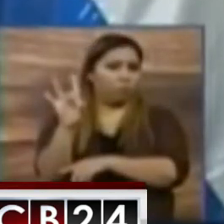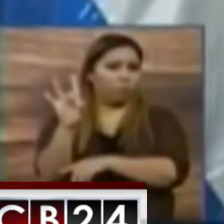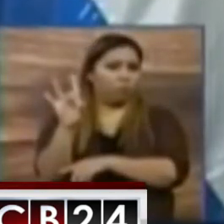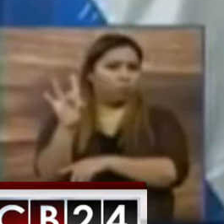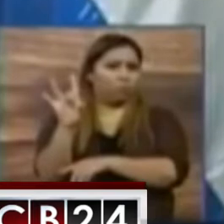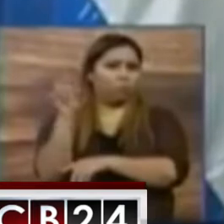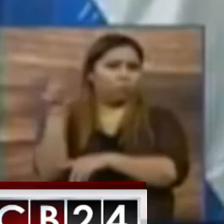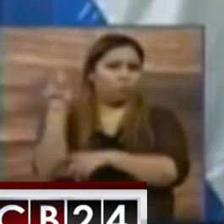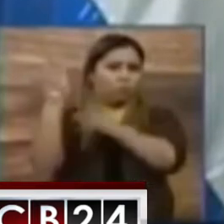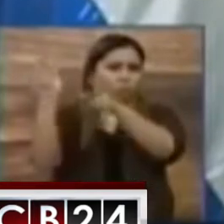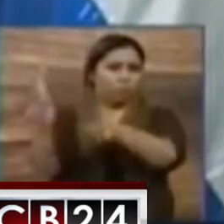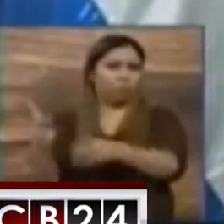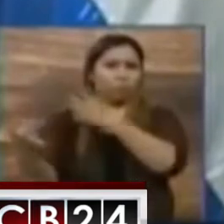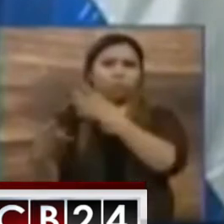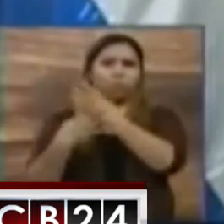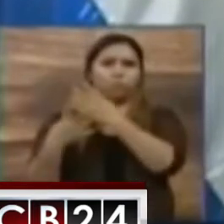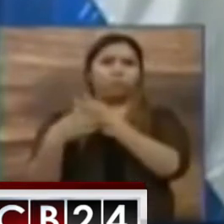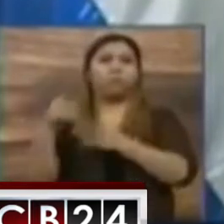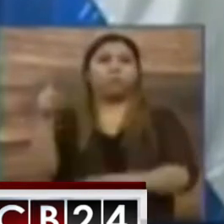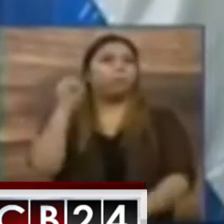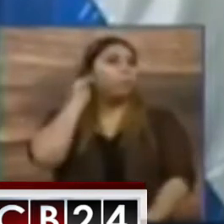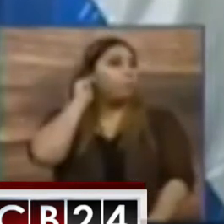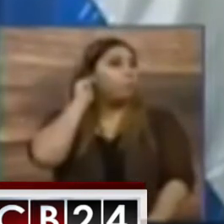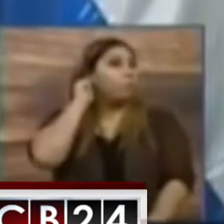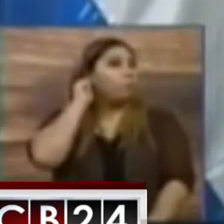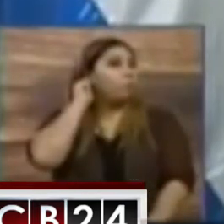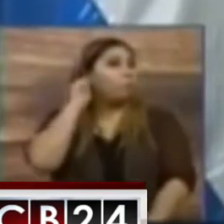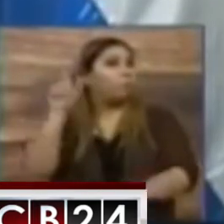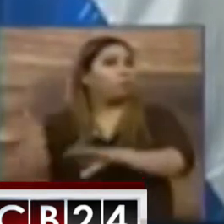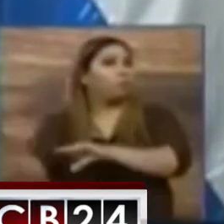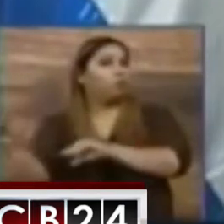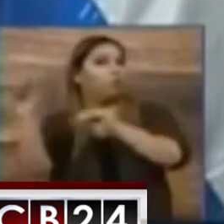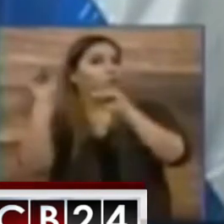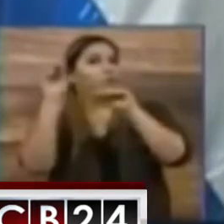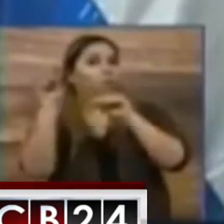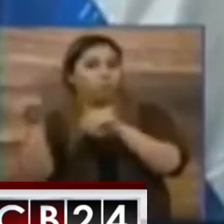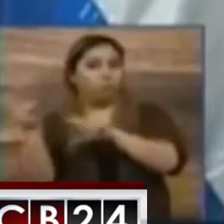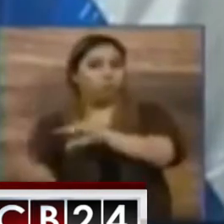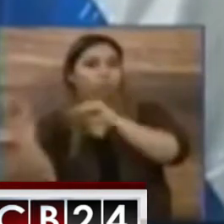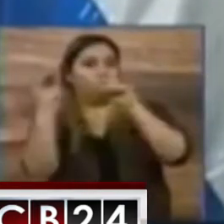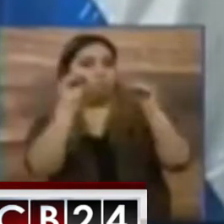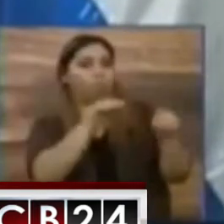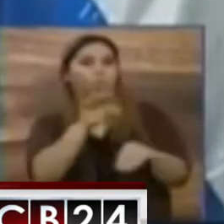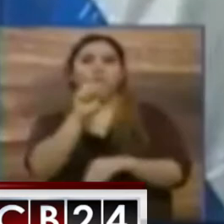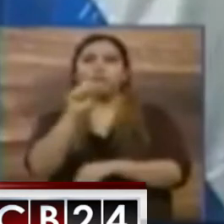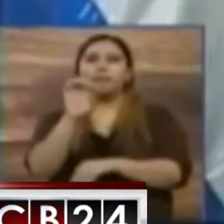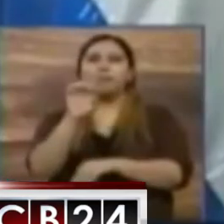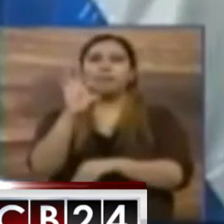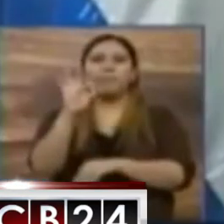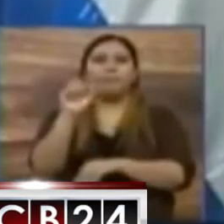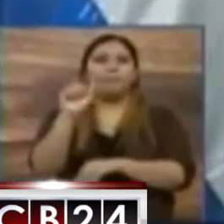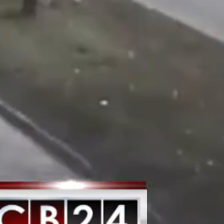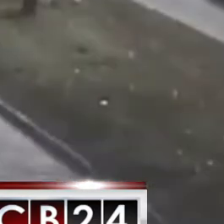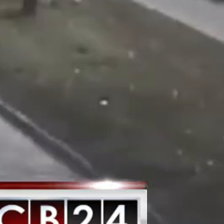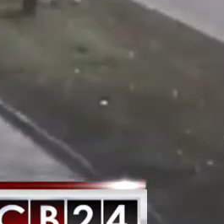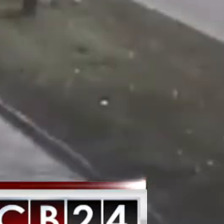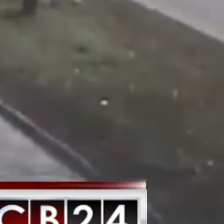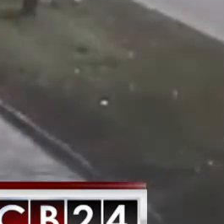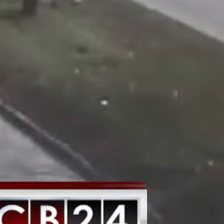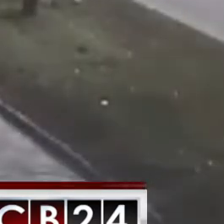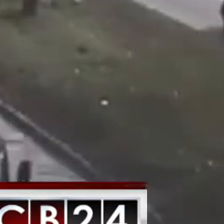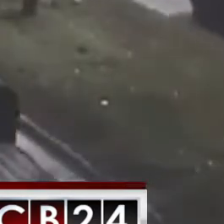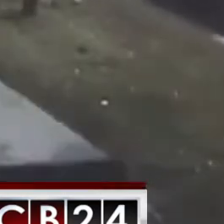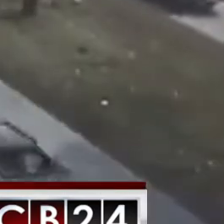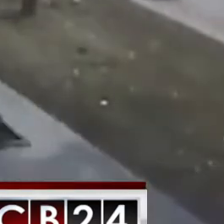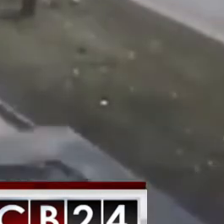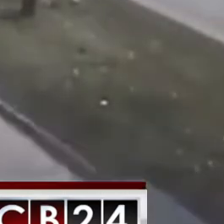privados de libertad del sexo femenino vienen a lo que se llama cepas con módulos nuevos y todos los que